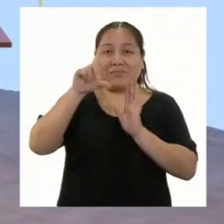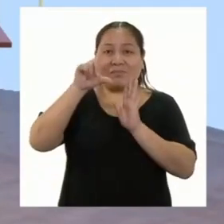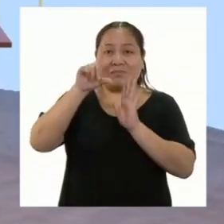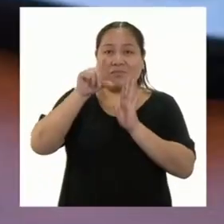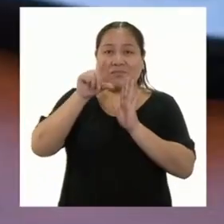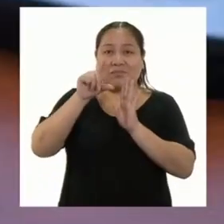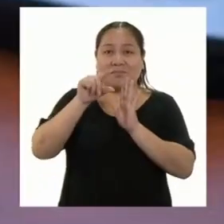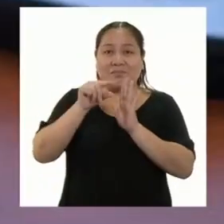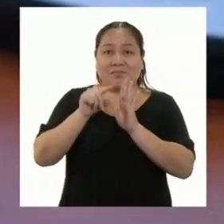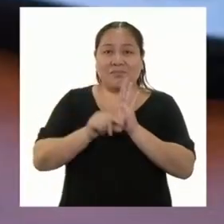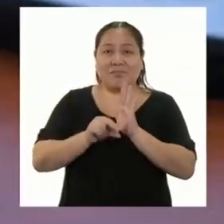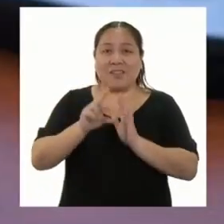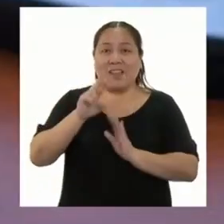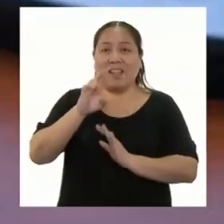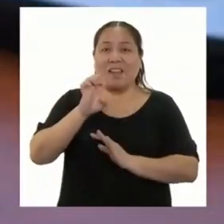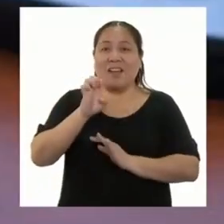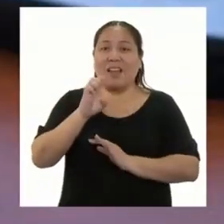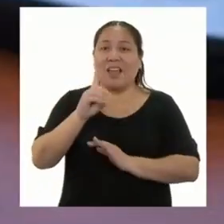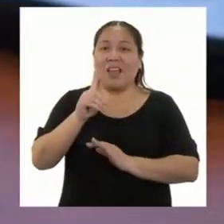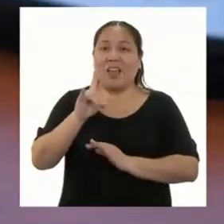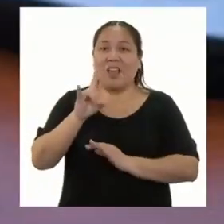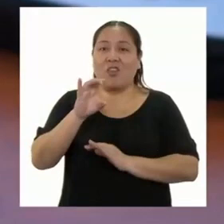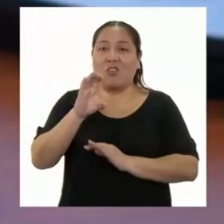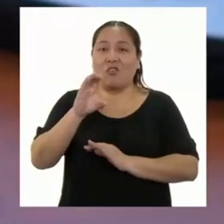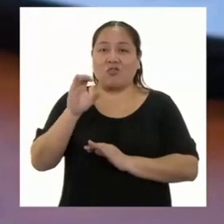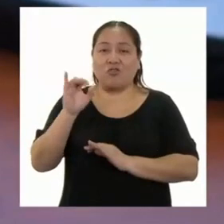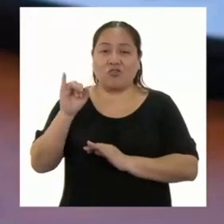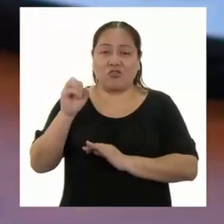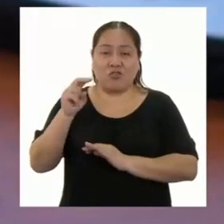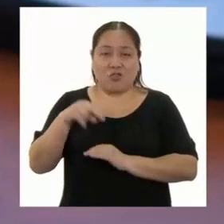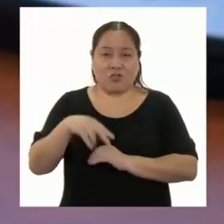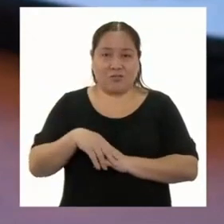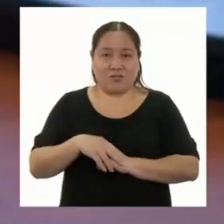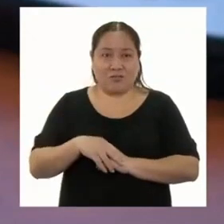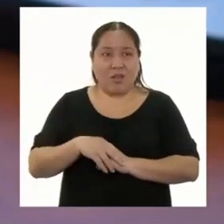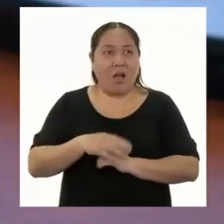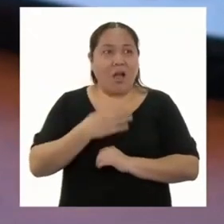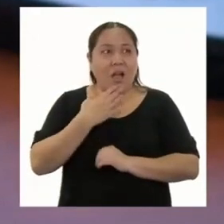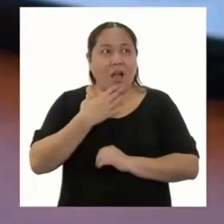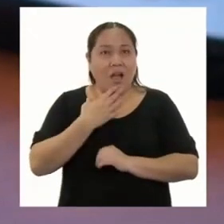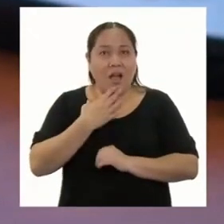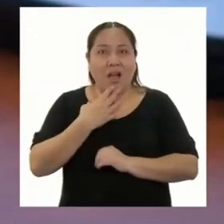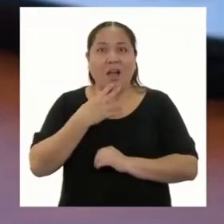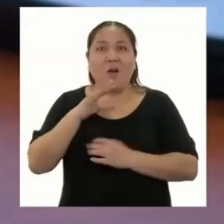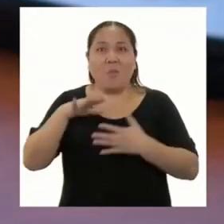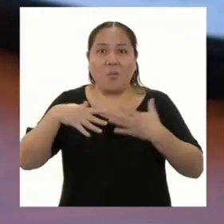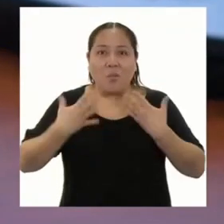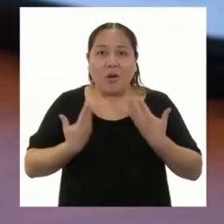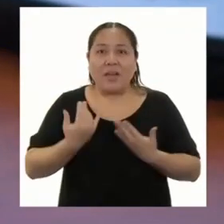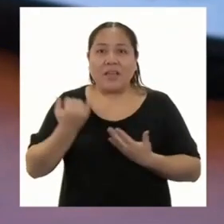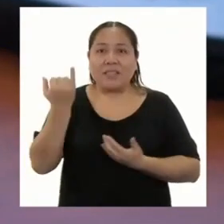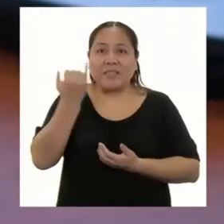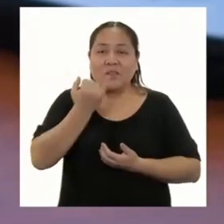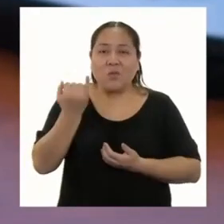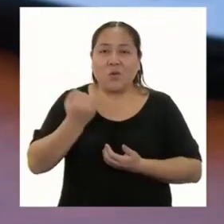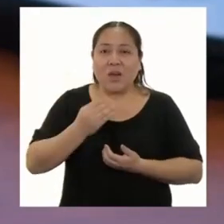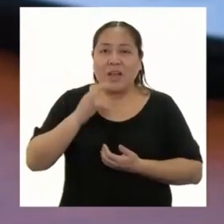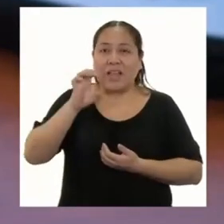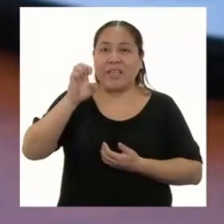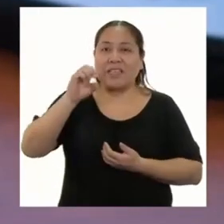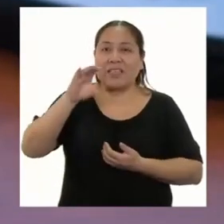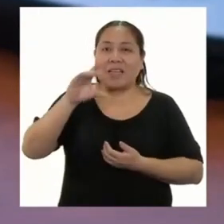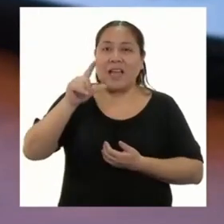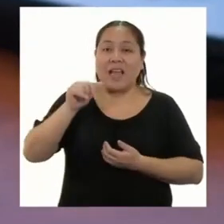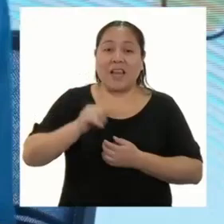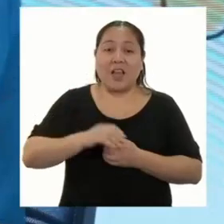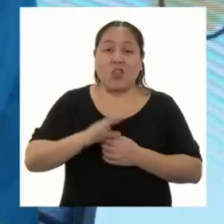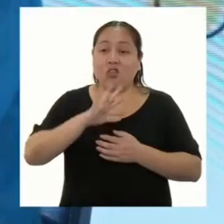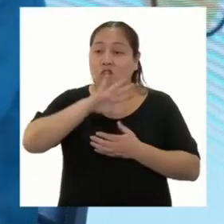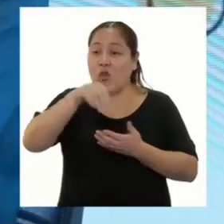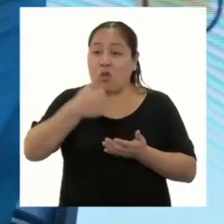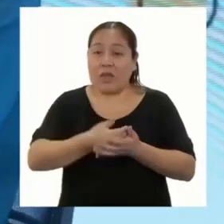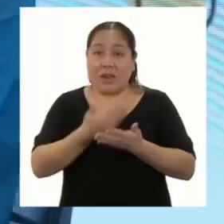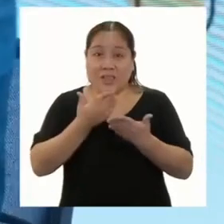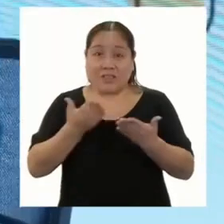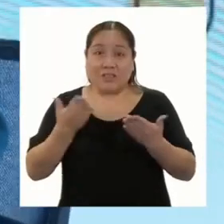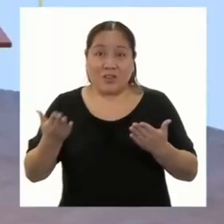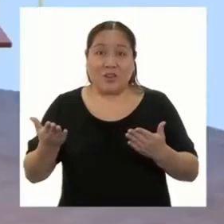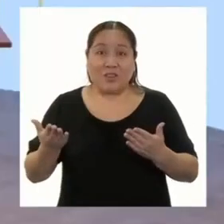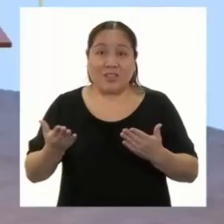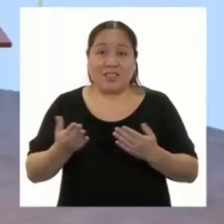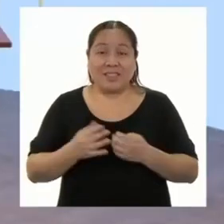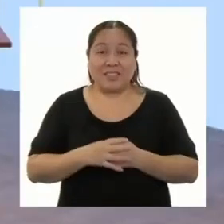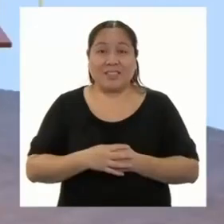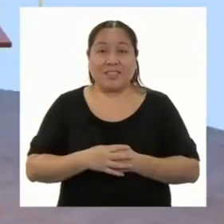reducción. ¡Uy! Y así pueden dibujar a escala todos los muebles del espacio.